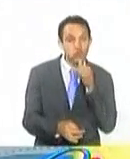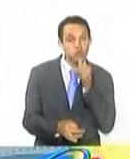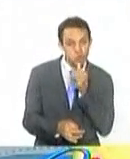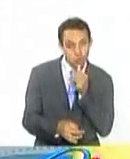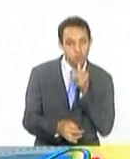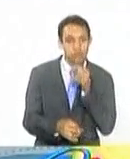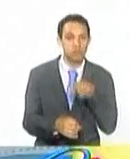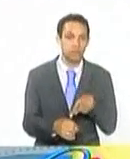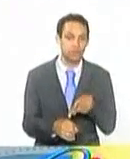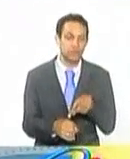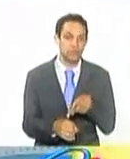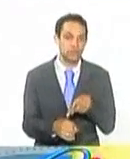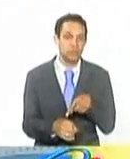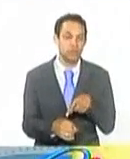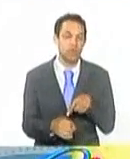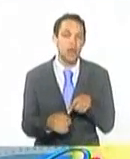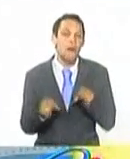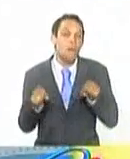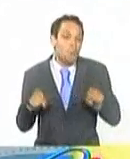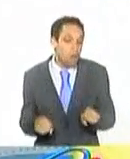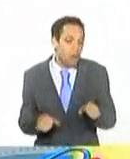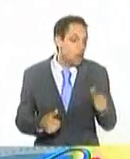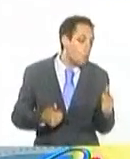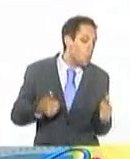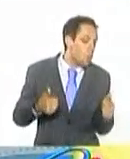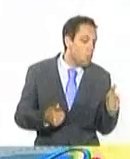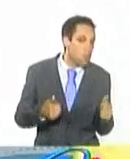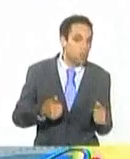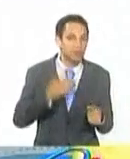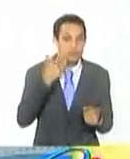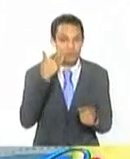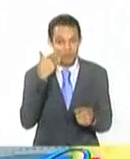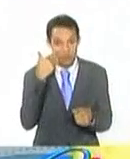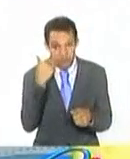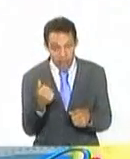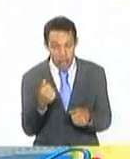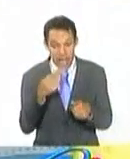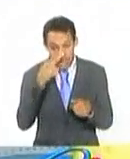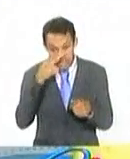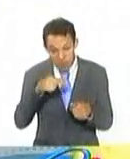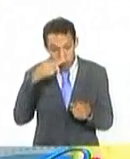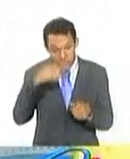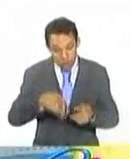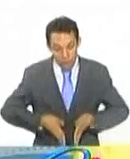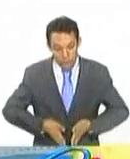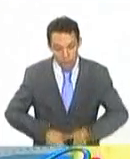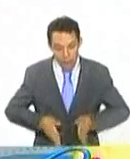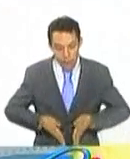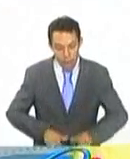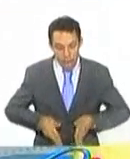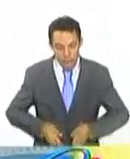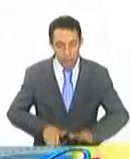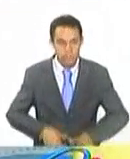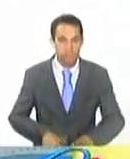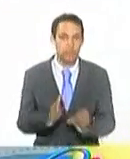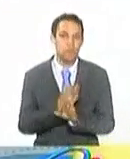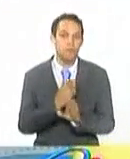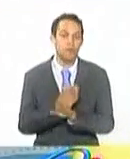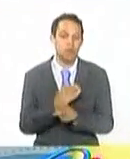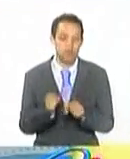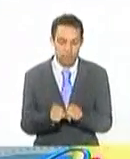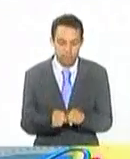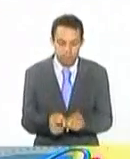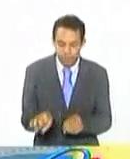ahora puede ser que algunas mujeres que han tenido muchos hijos queden con este tipo de problema o hayan hecho